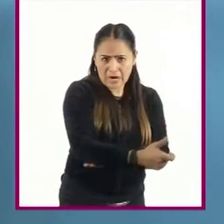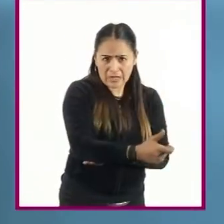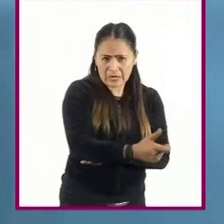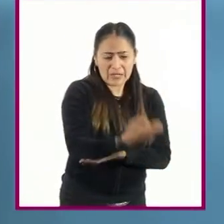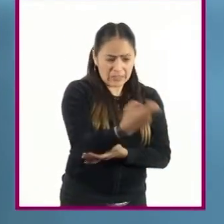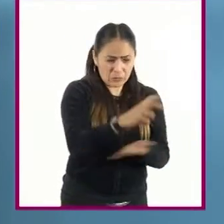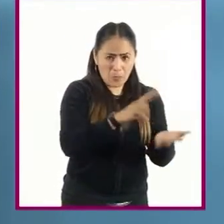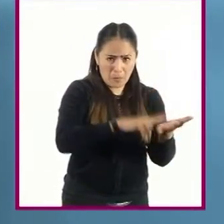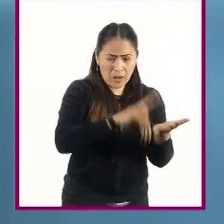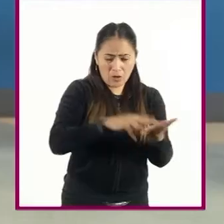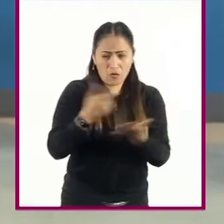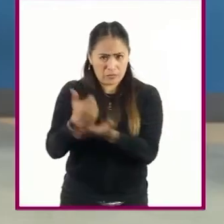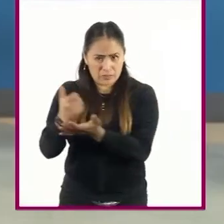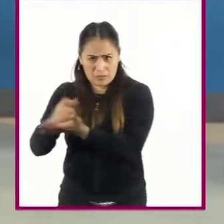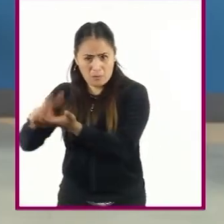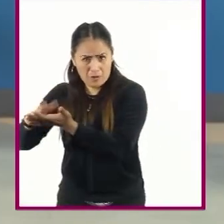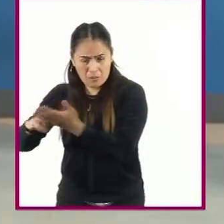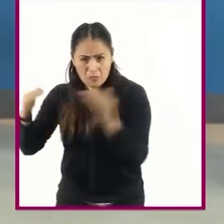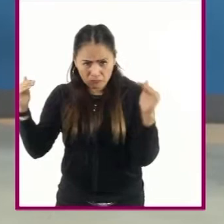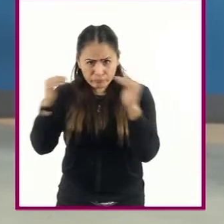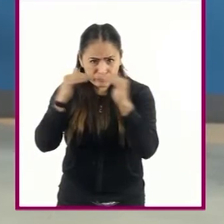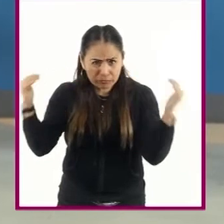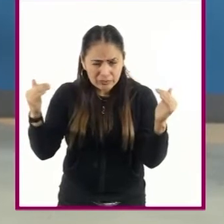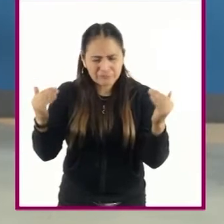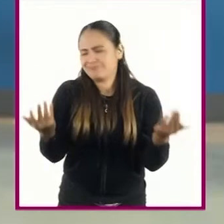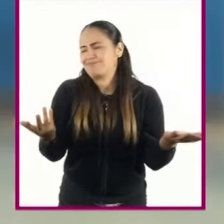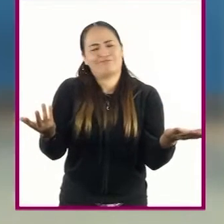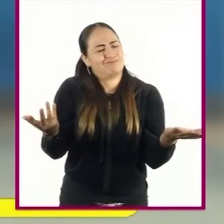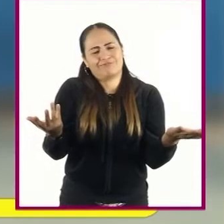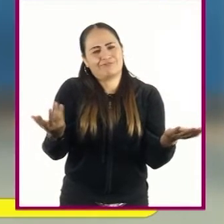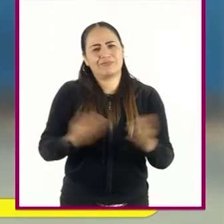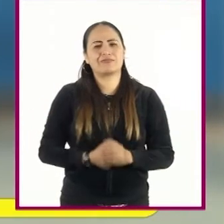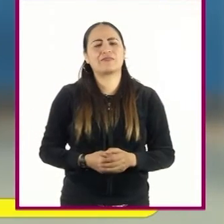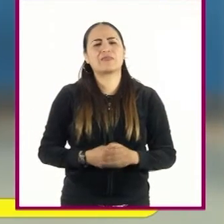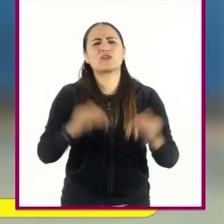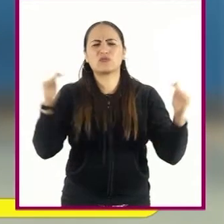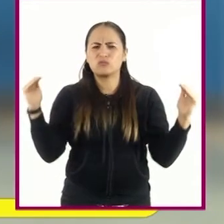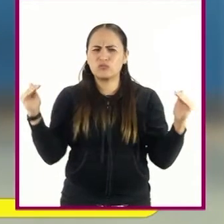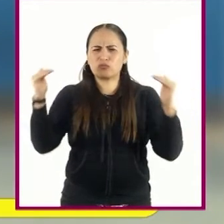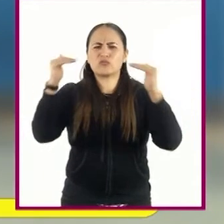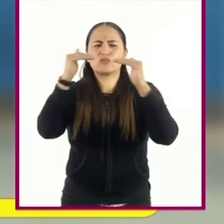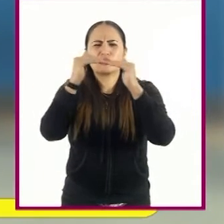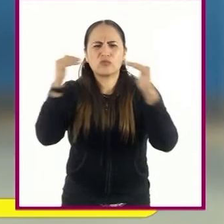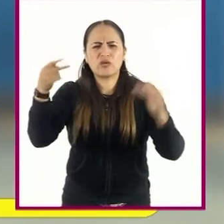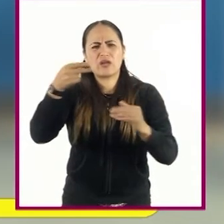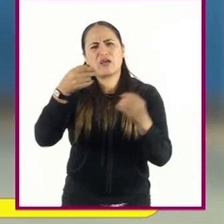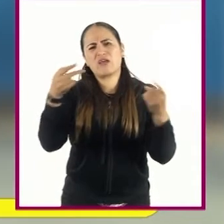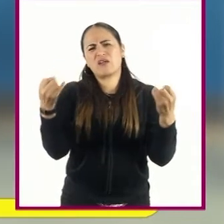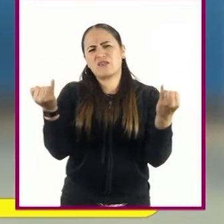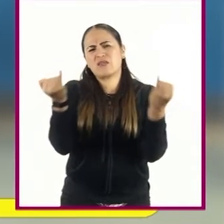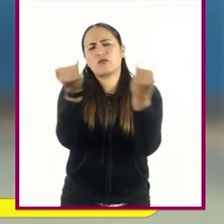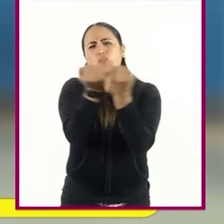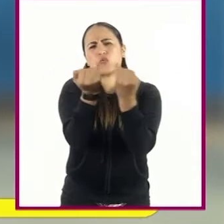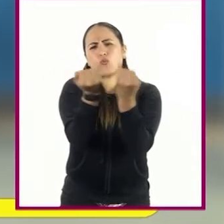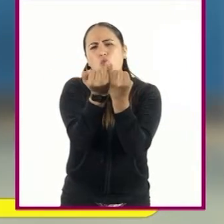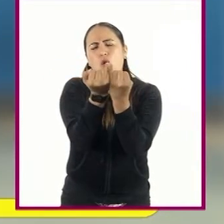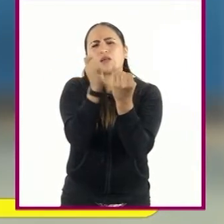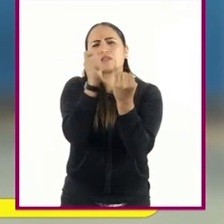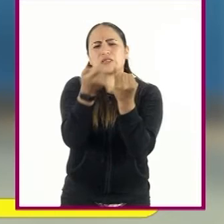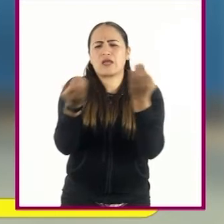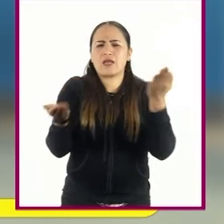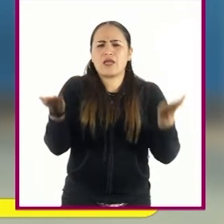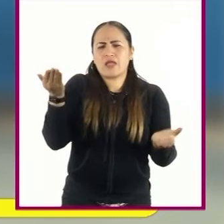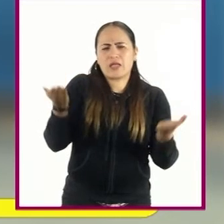su valor. Entonces, si hablamos de igualdad, nos referimos a que debe existir un equilibrio entre lo